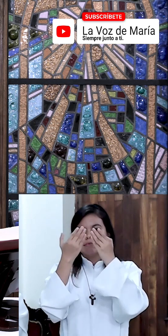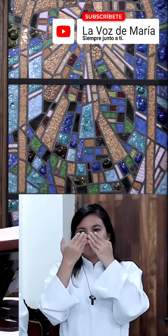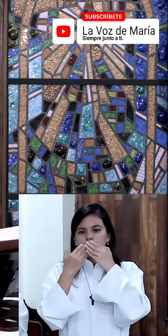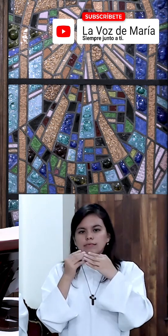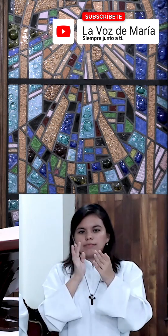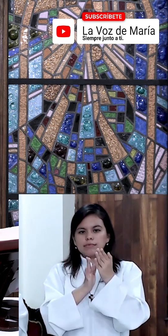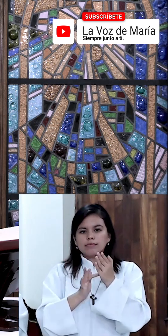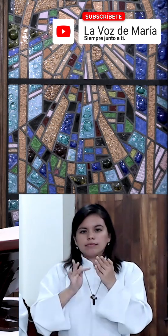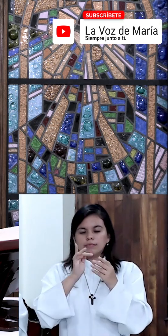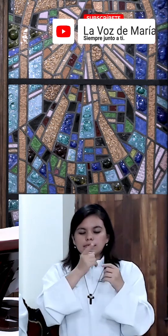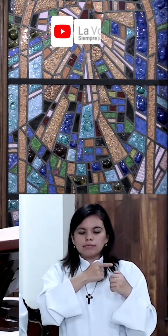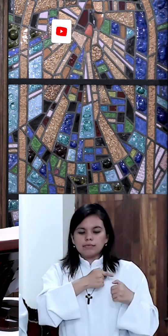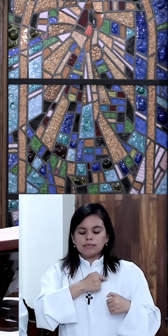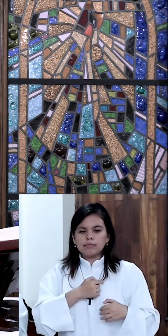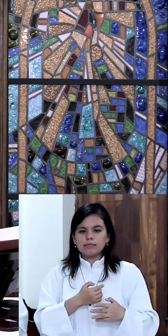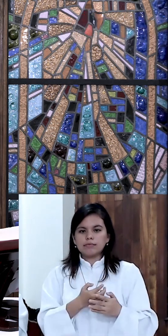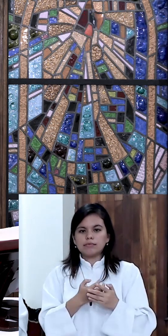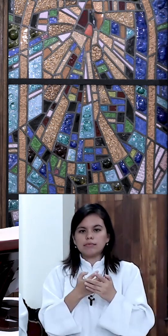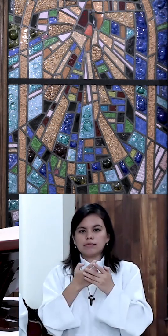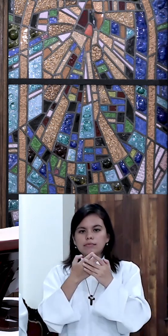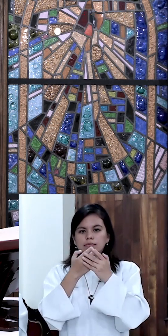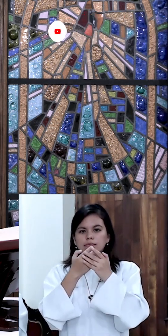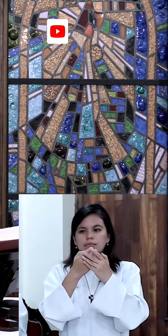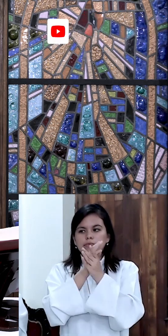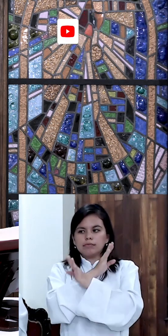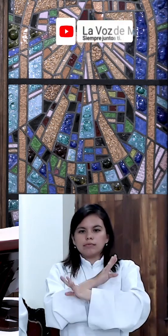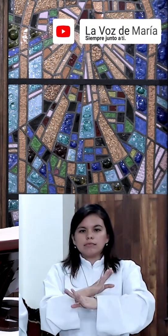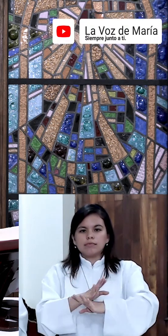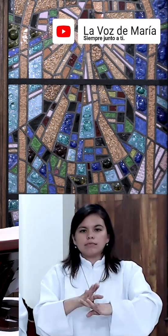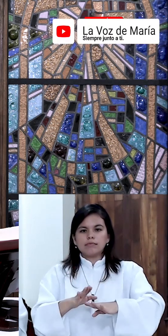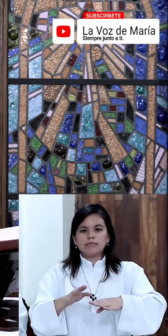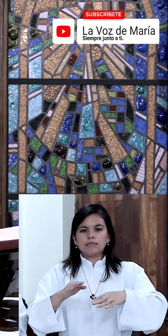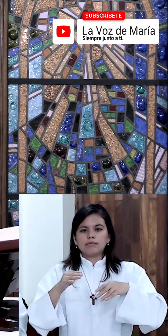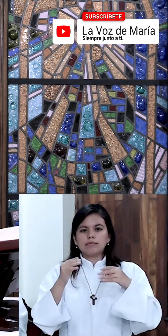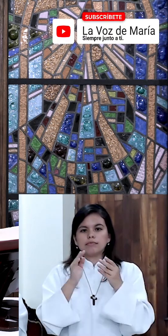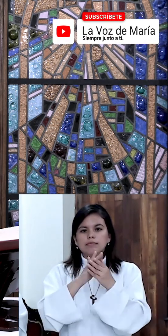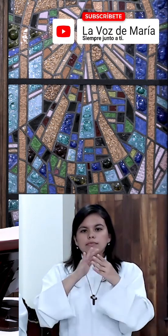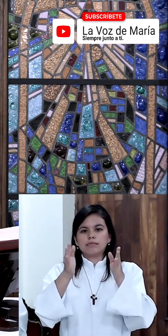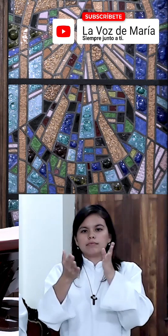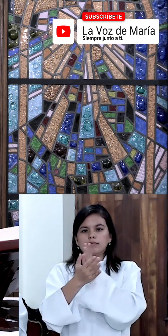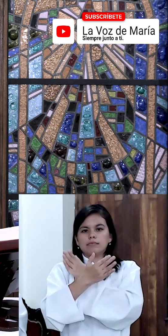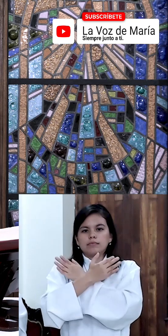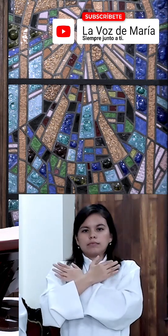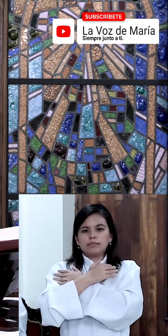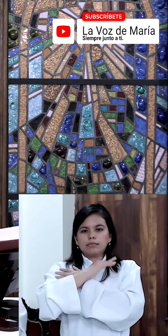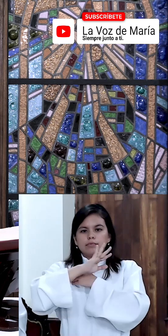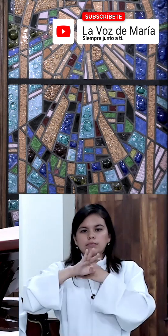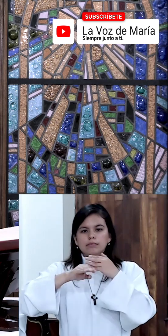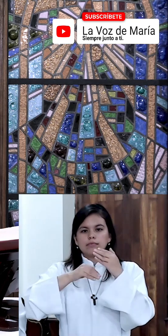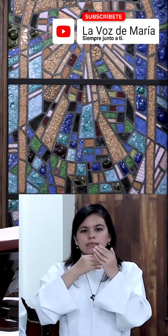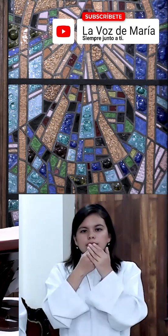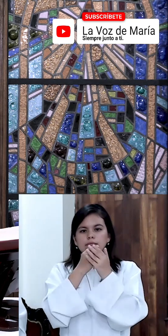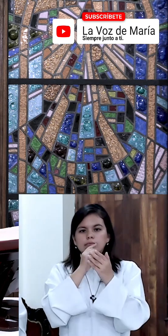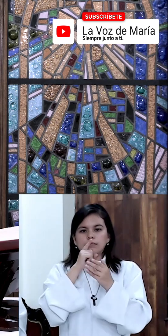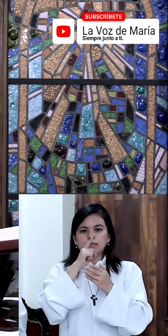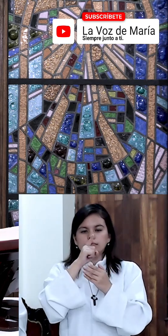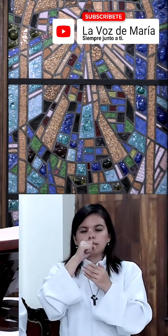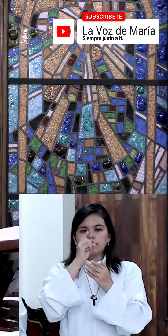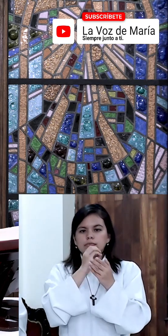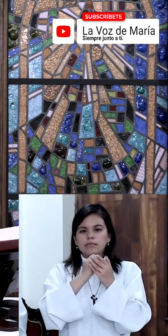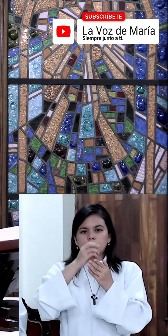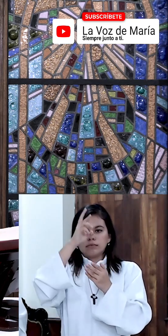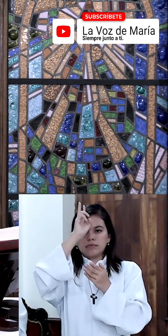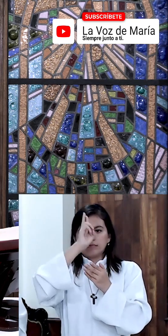sacramentalmente, ven al menos espiritualmente a mi corazón. Y como si tuviese recibido mi abrazo y me uno todo a